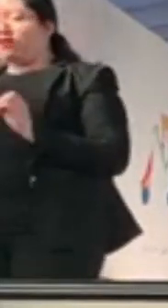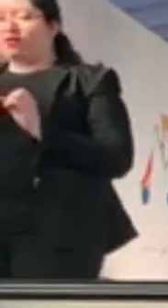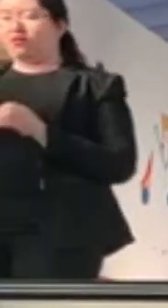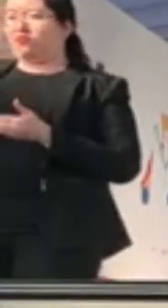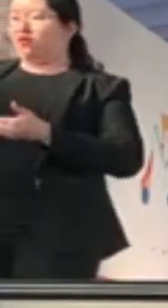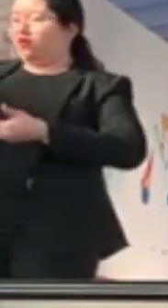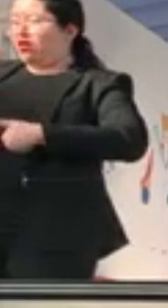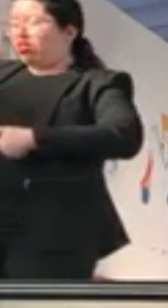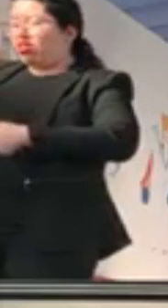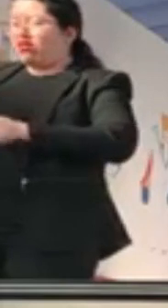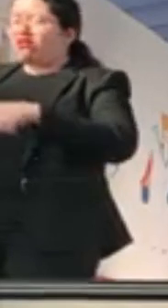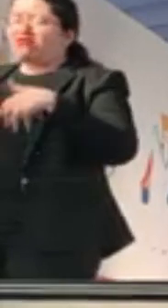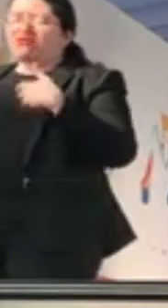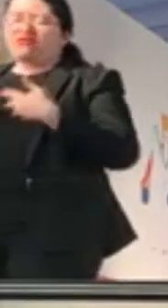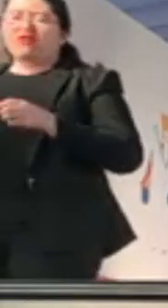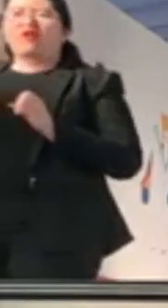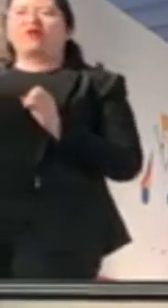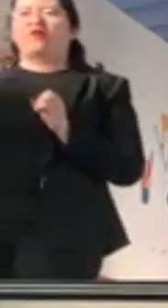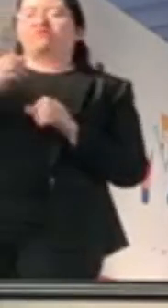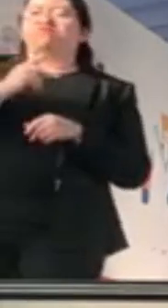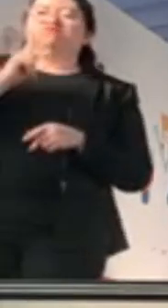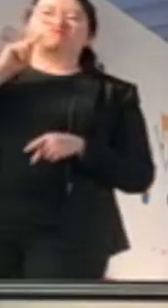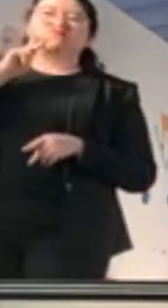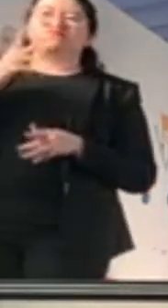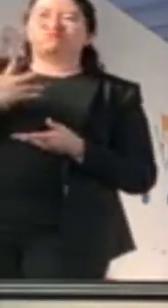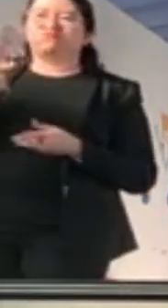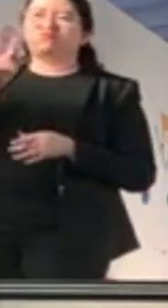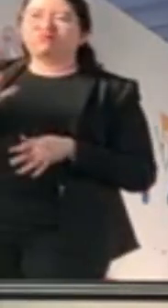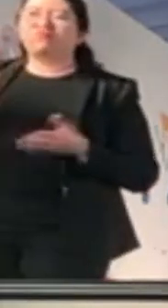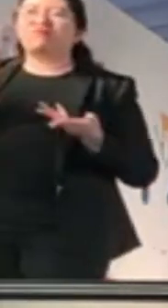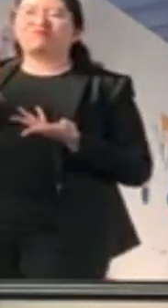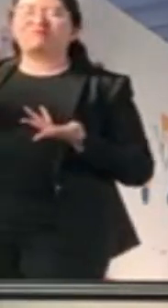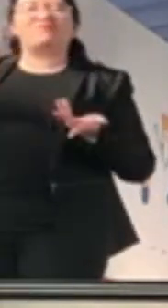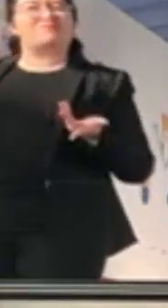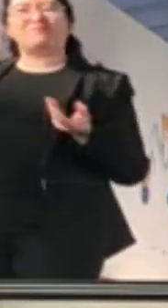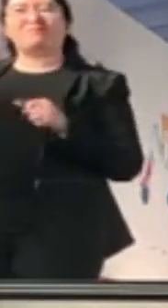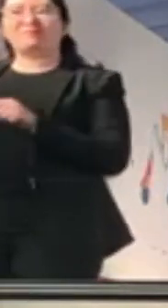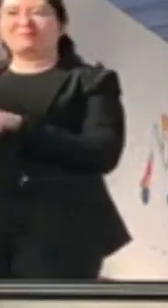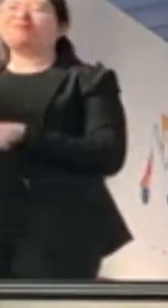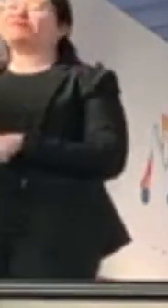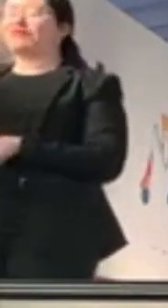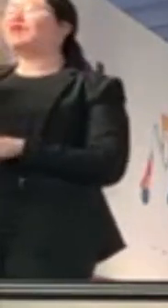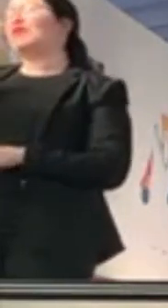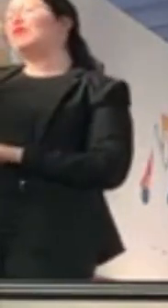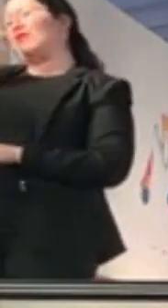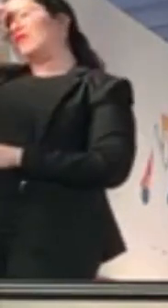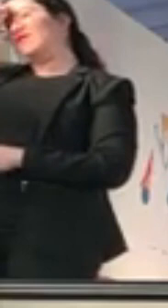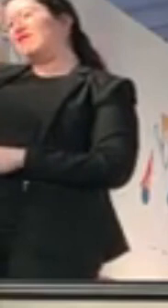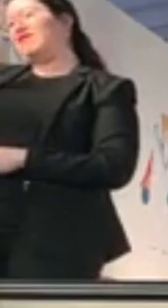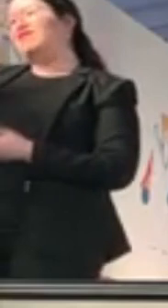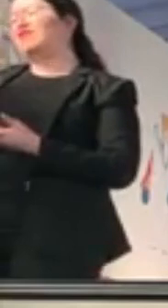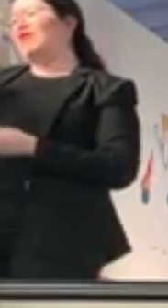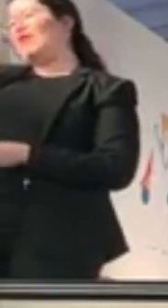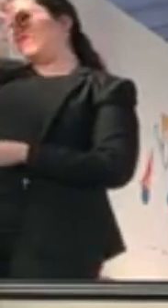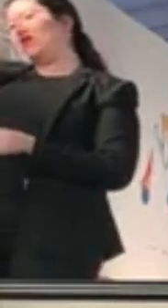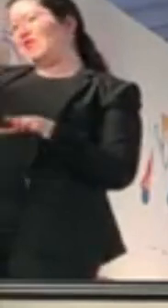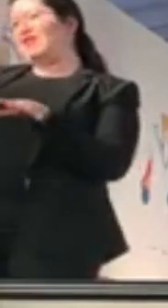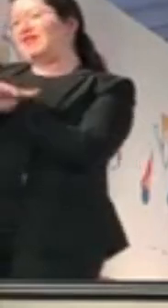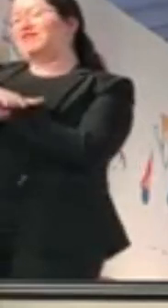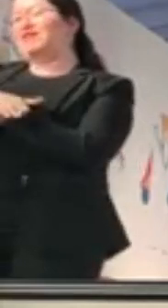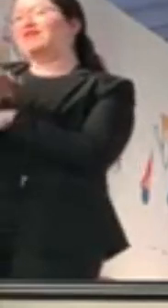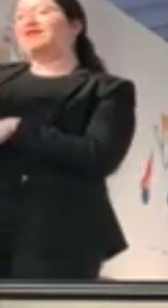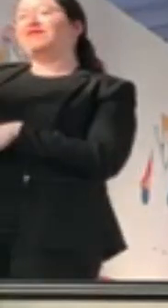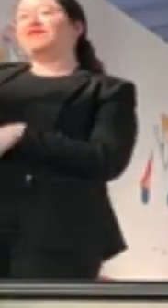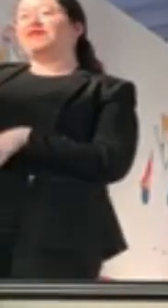hambre o prostituirse, entonces abjuraré de mis posiciones. El gran Ricardo Flores Magón, que decía el pueblo tiene derecho a vivir y a